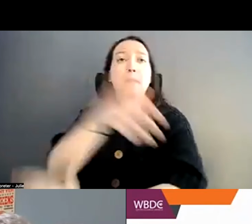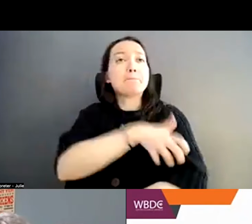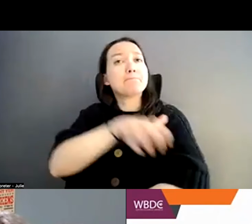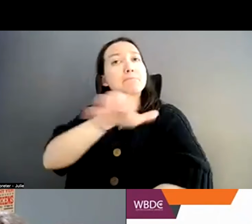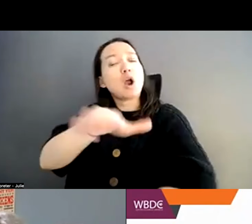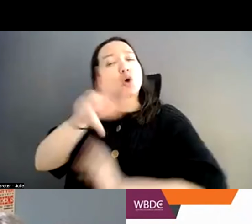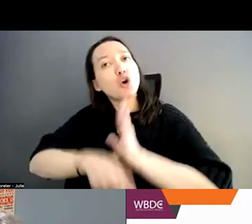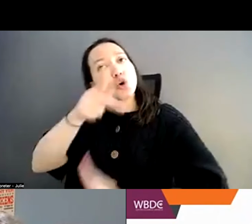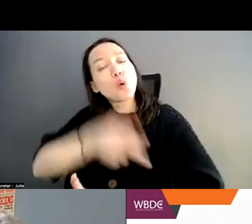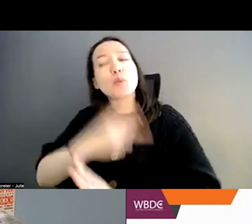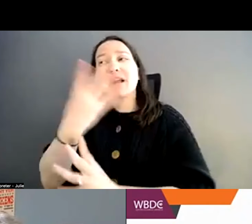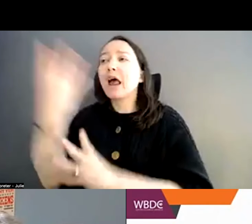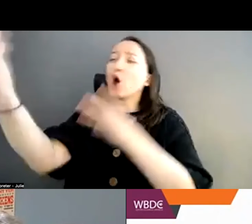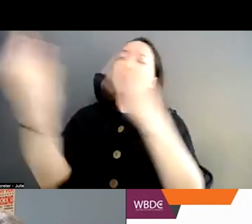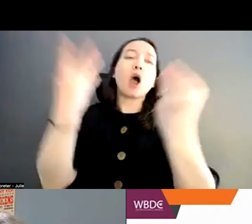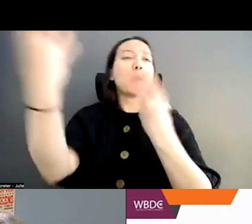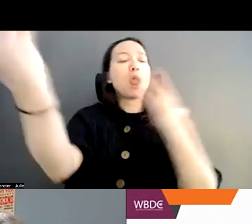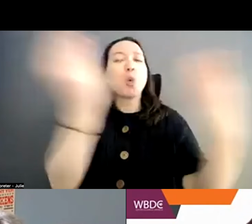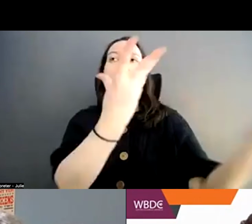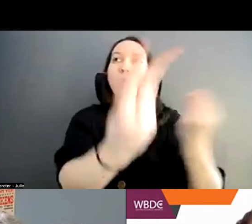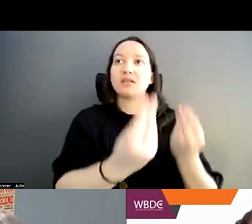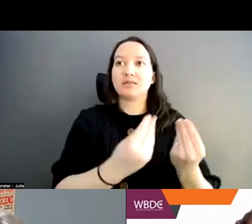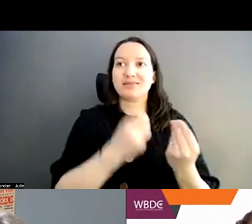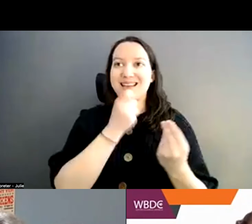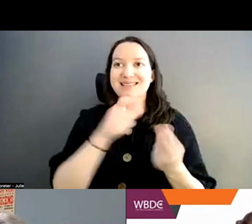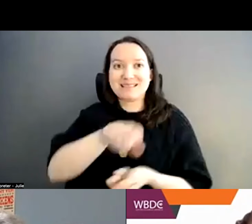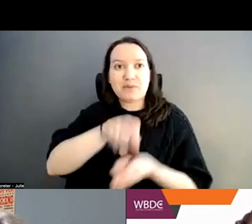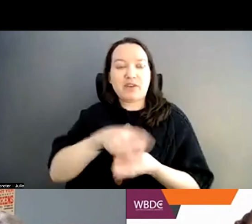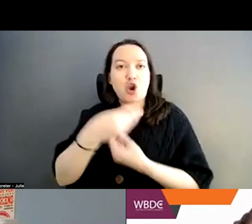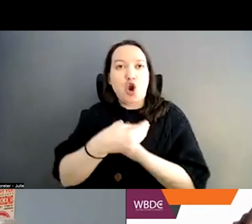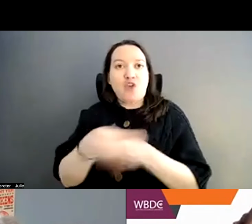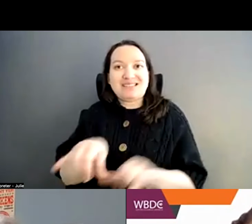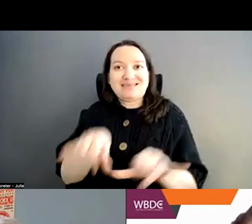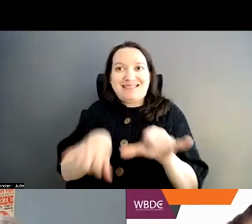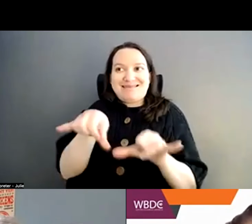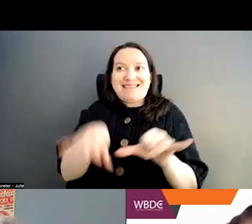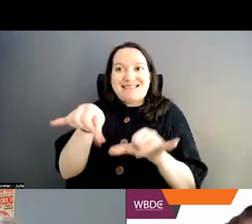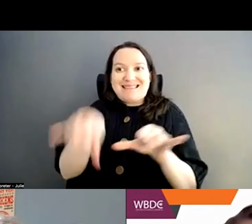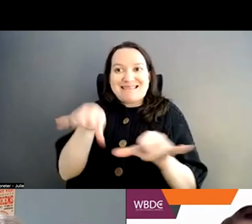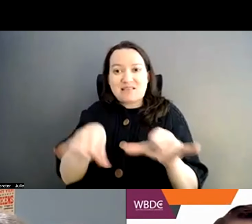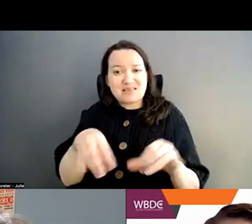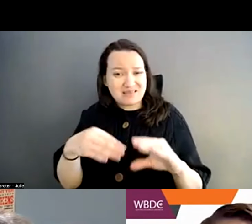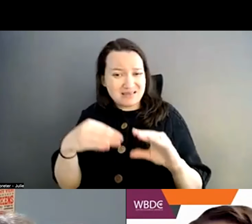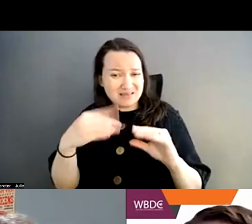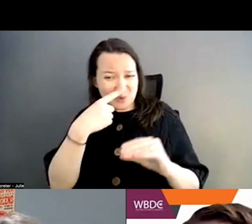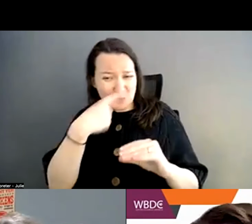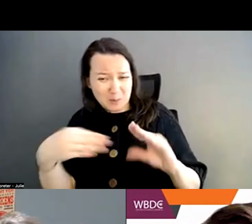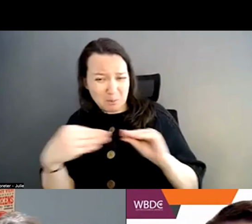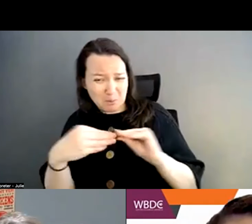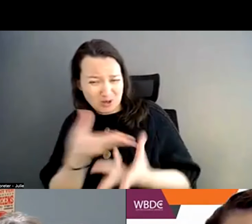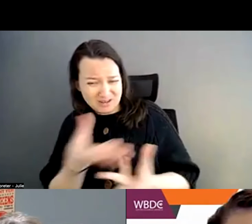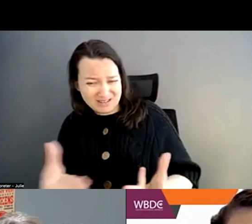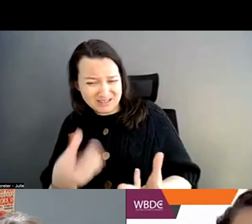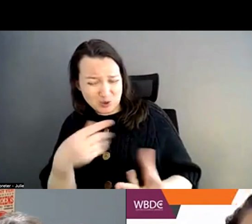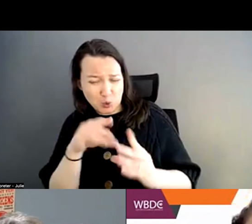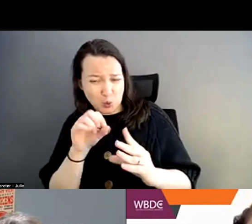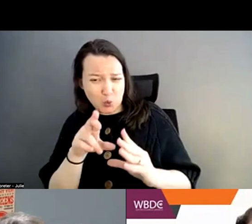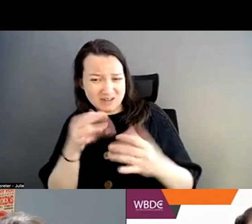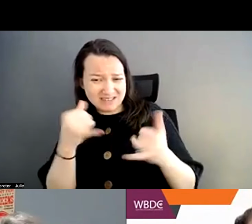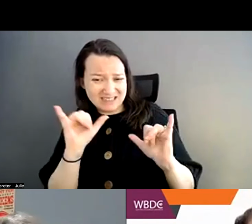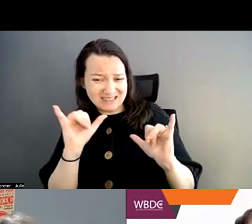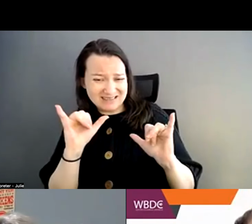basados en la comunidad y en locación y programas y retiros, siempre estamos en otro lugar. Así que no sé, Julia, si hay más que quieras